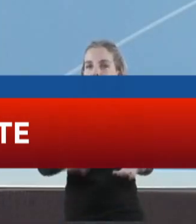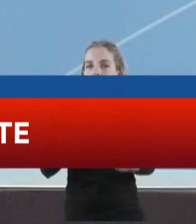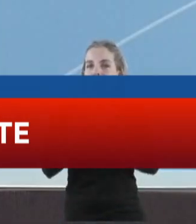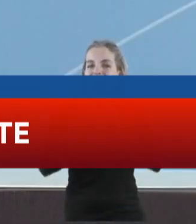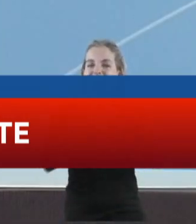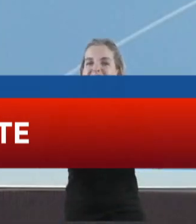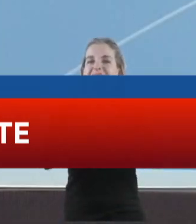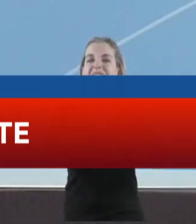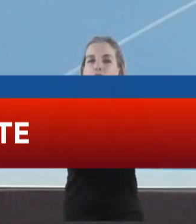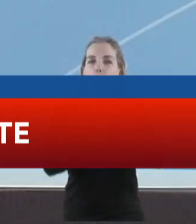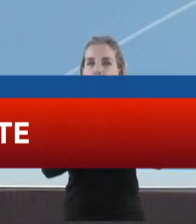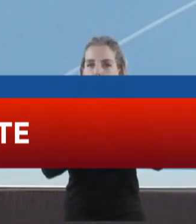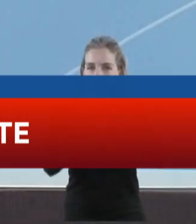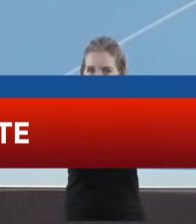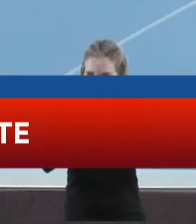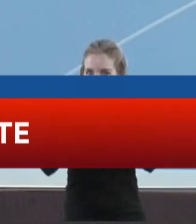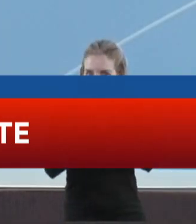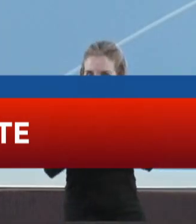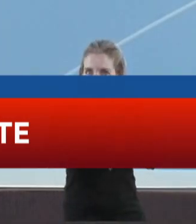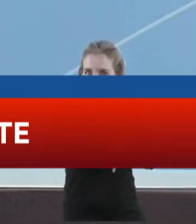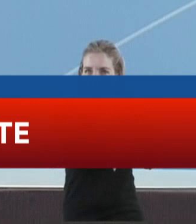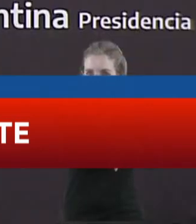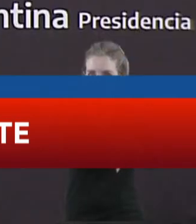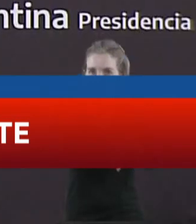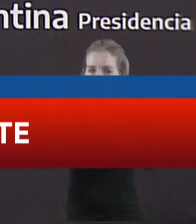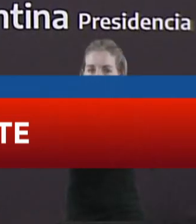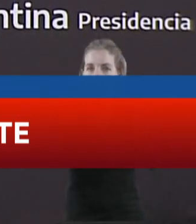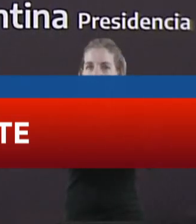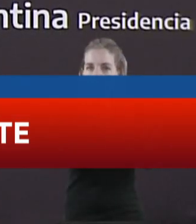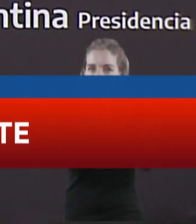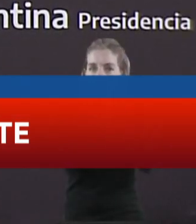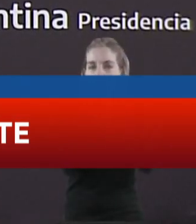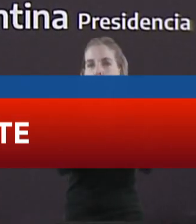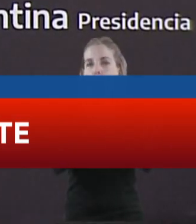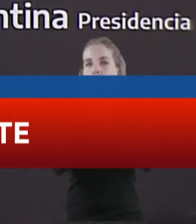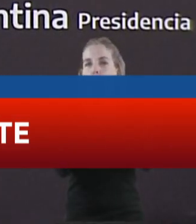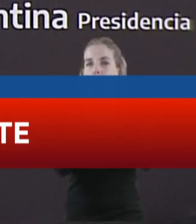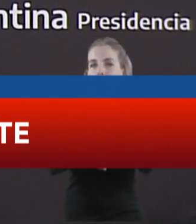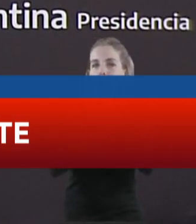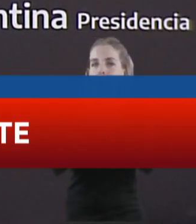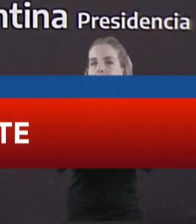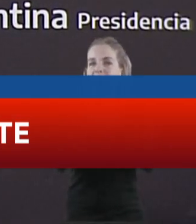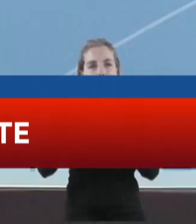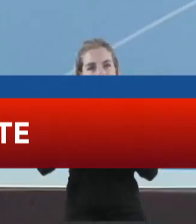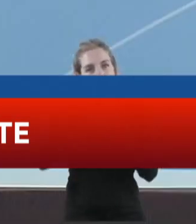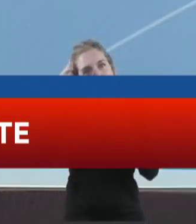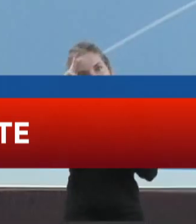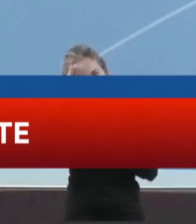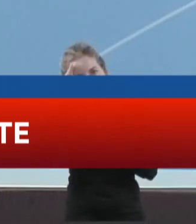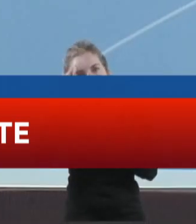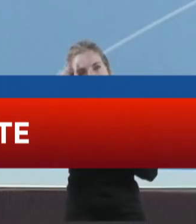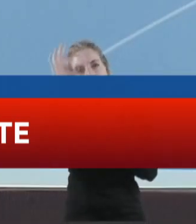tienen por aportar en la Argentina en cuanto a generación de trabajo, en cuanto a agregación de valor, en cuanto a generación de divisas.